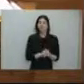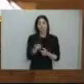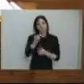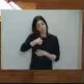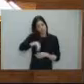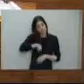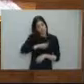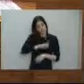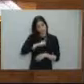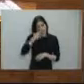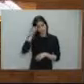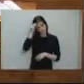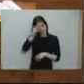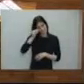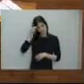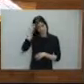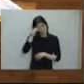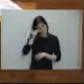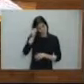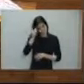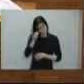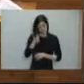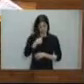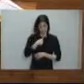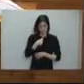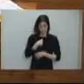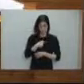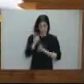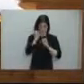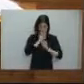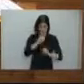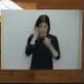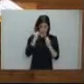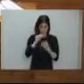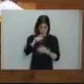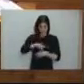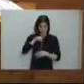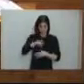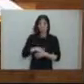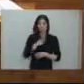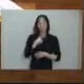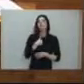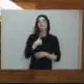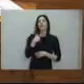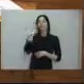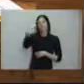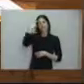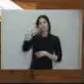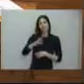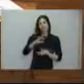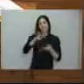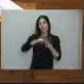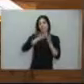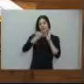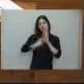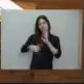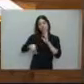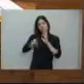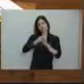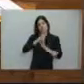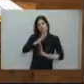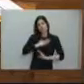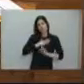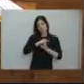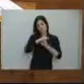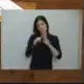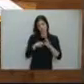nosotros creímos y creemos, y yo defiendo hoy aquí, que no siendo nuestros 3 proyectos de ley, desde luego que